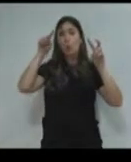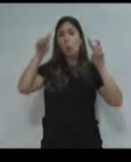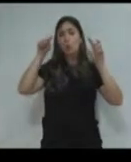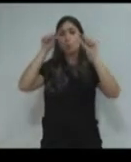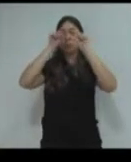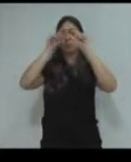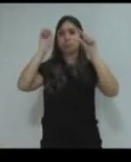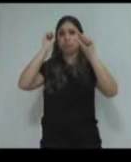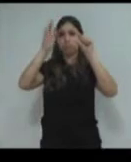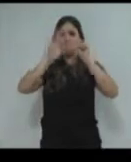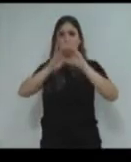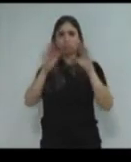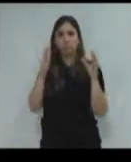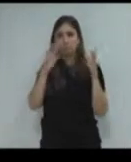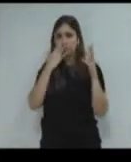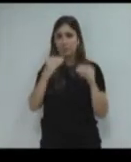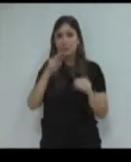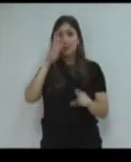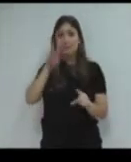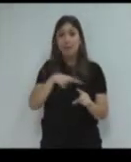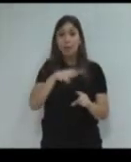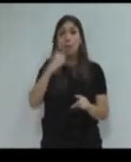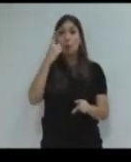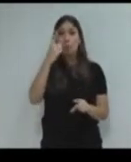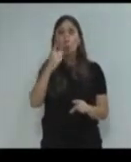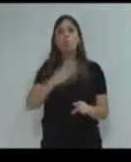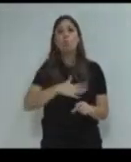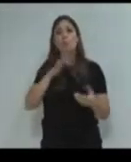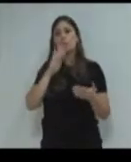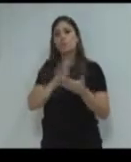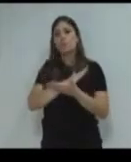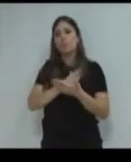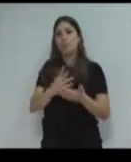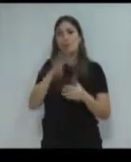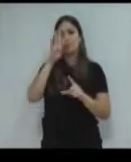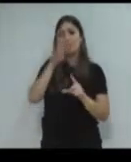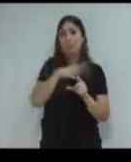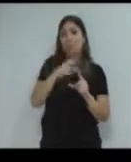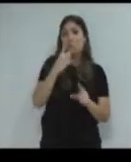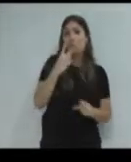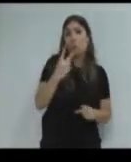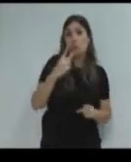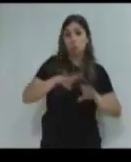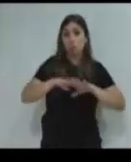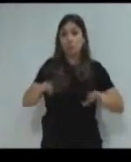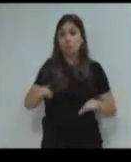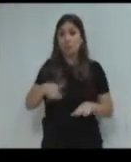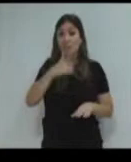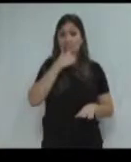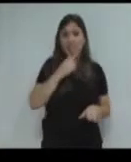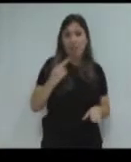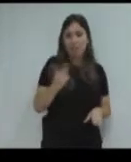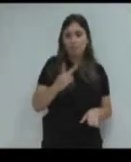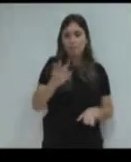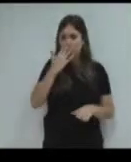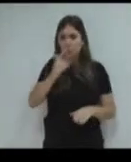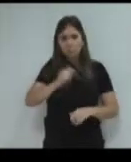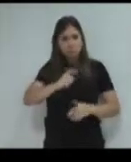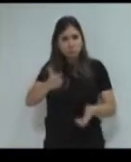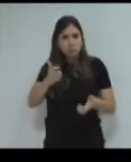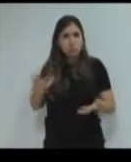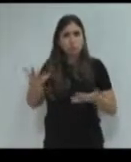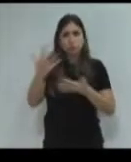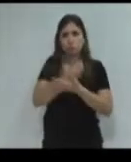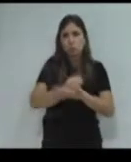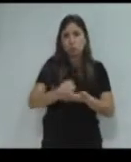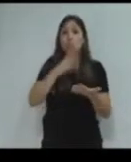separar, en vez de una sola tabla, que sean dos. Claro. Cuando más Dos, sencillas sean, mejor, para todos. Para que todos. es a lo que vamos,